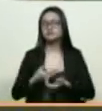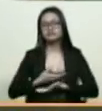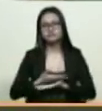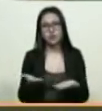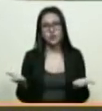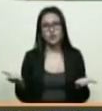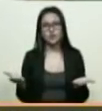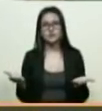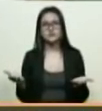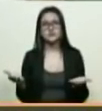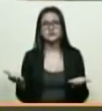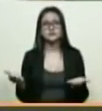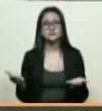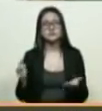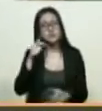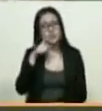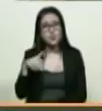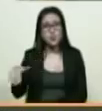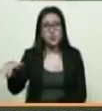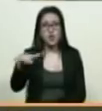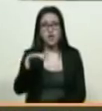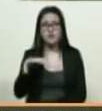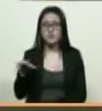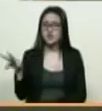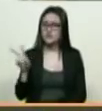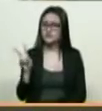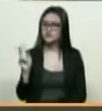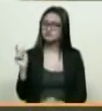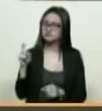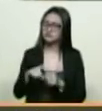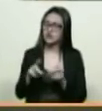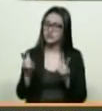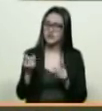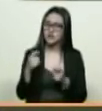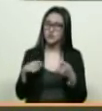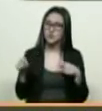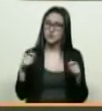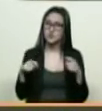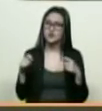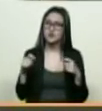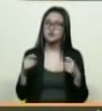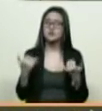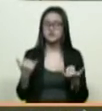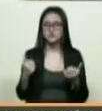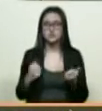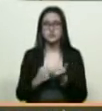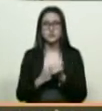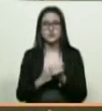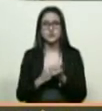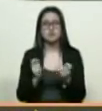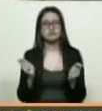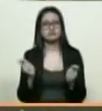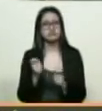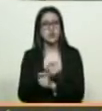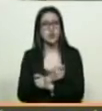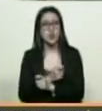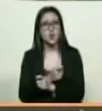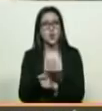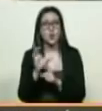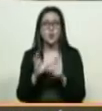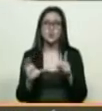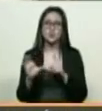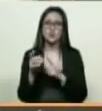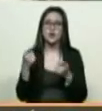garantizar que pues todo el pueblo venezolano se involucre en la acción turística, y nosotros estamos apostando pues a la transformación y a la